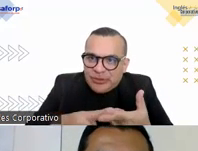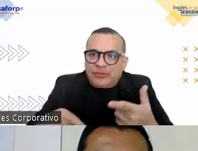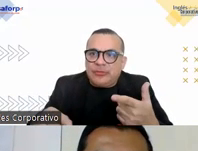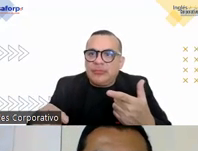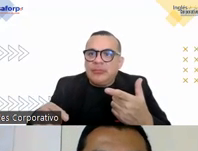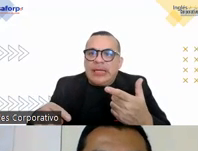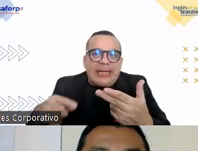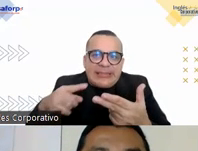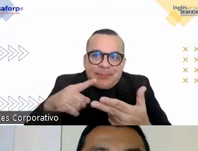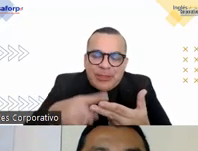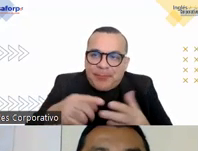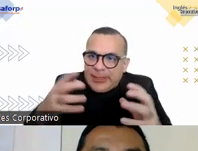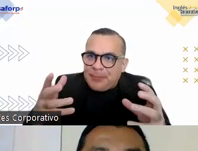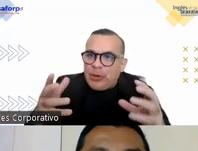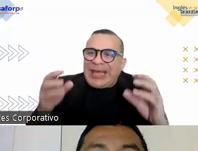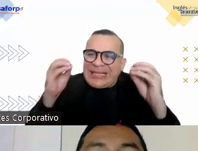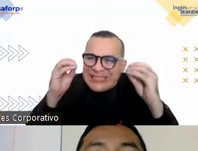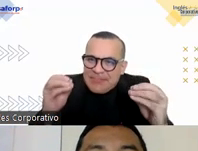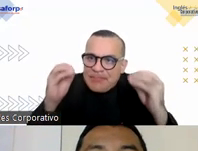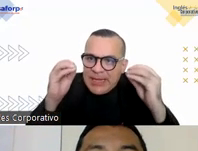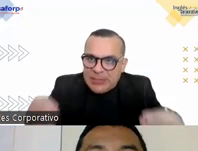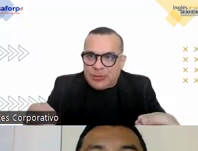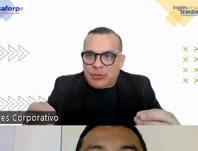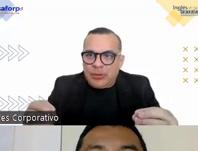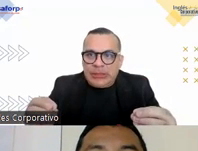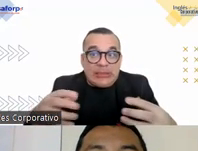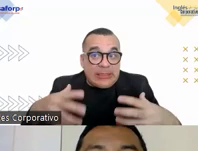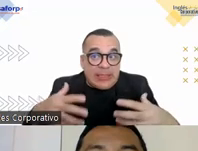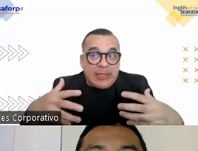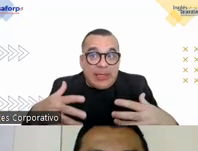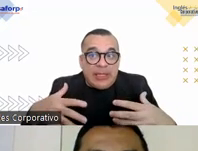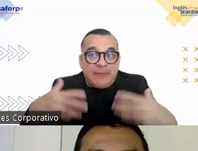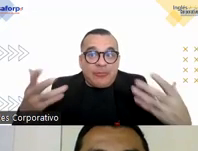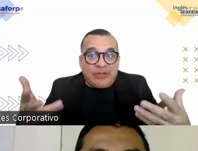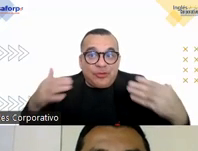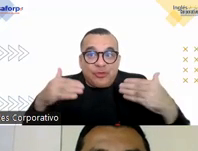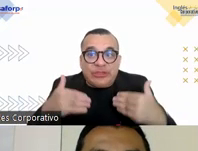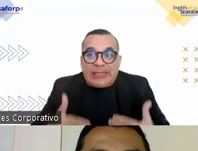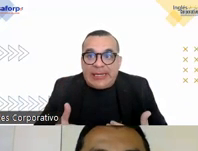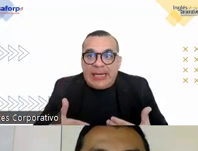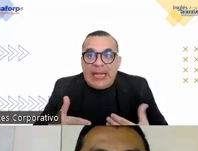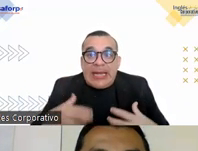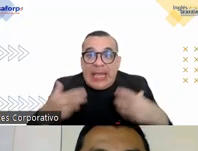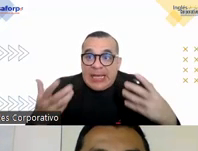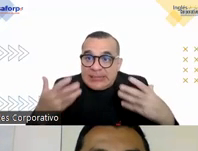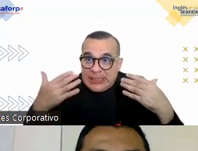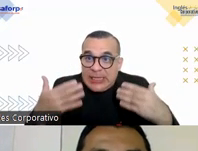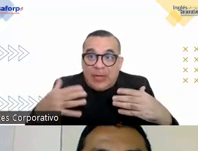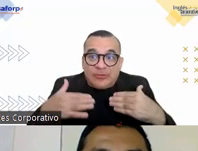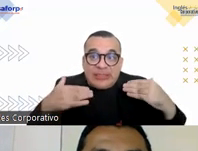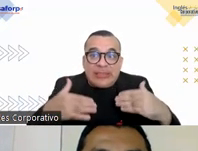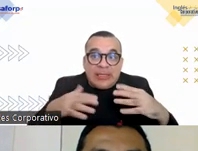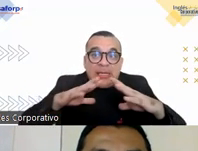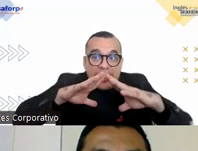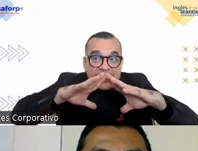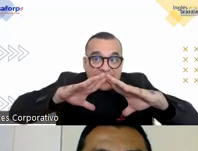de proceso, en el tipo de, por ejemplo, el simple hecho de tener información subterránea le hace